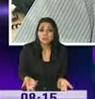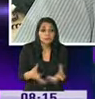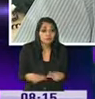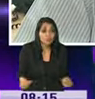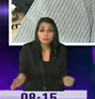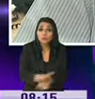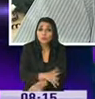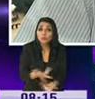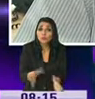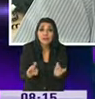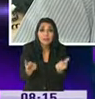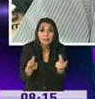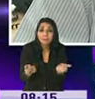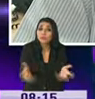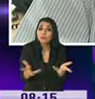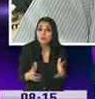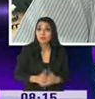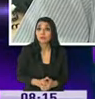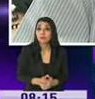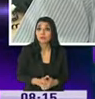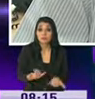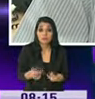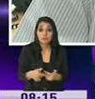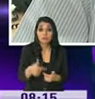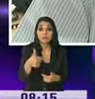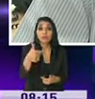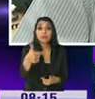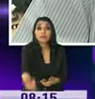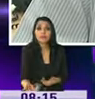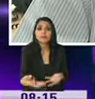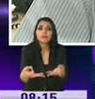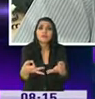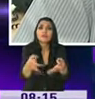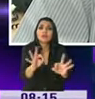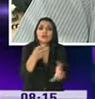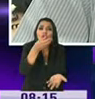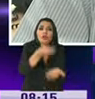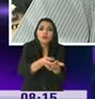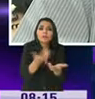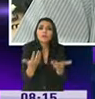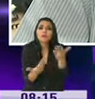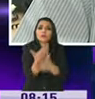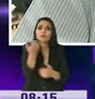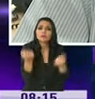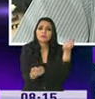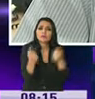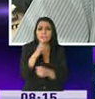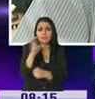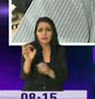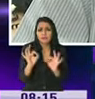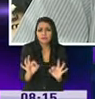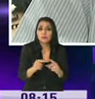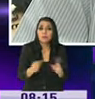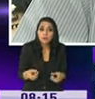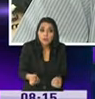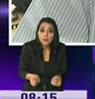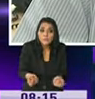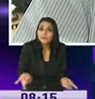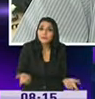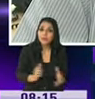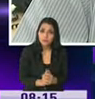solución rápida y eficaz. La solución es a largo plazo y sin duda, comprar 30 nuevos recolectores. Eso está perfecto. Pero digo